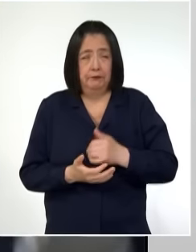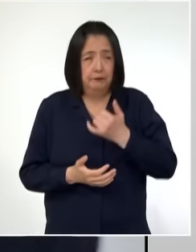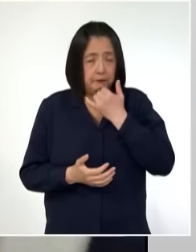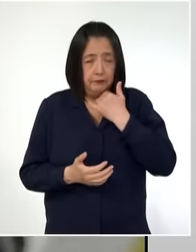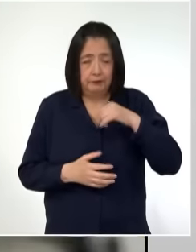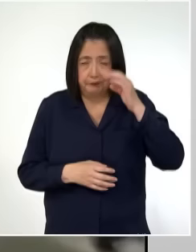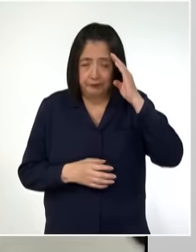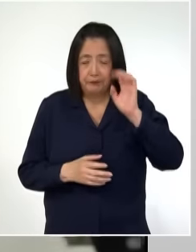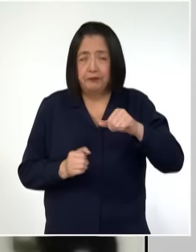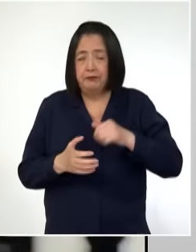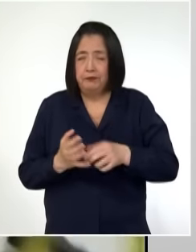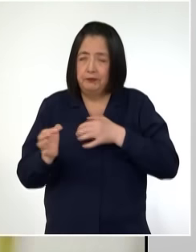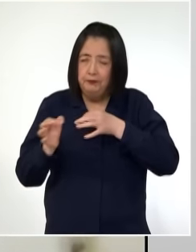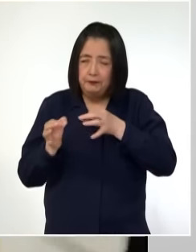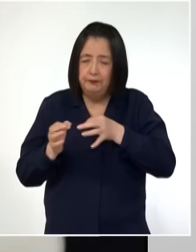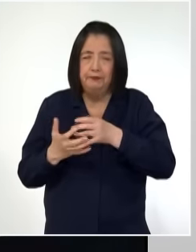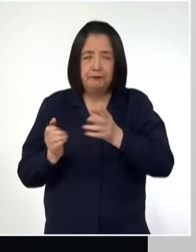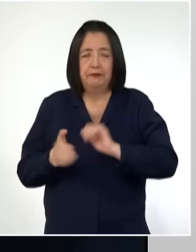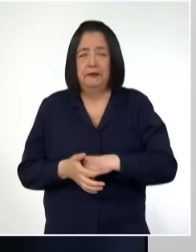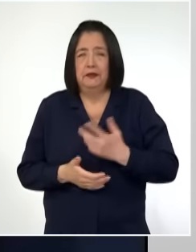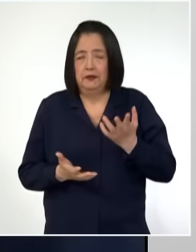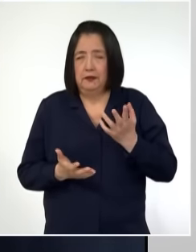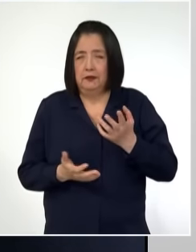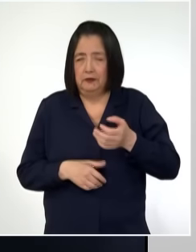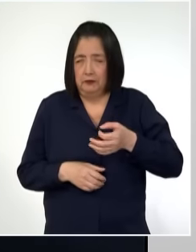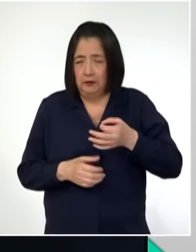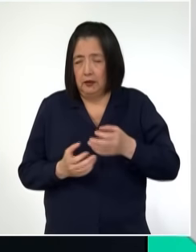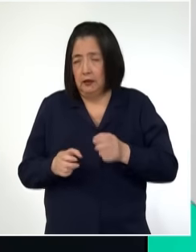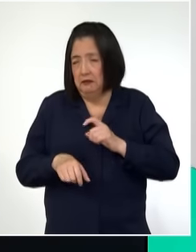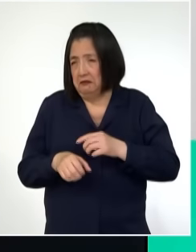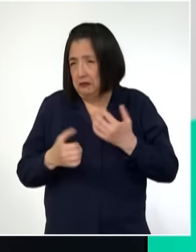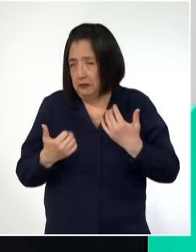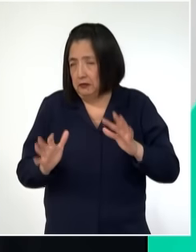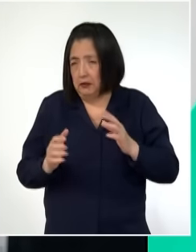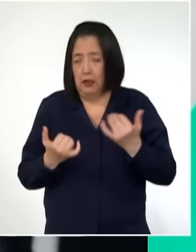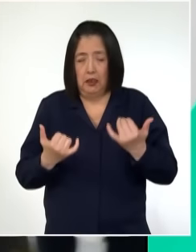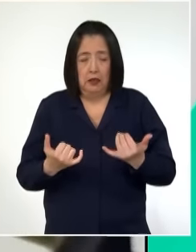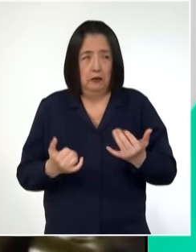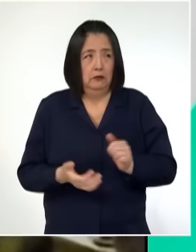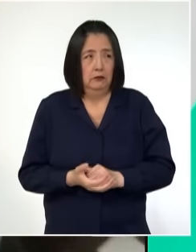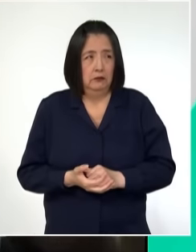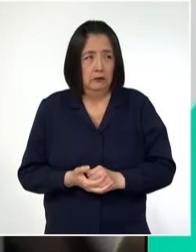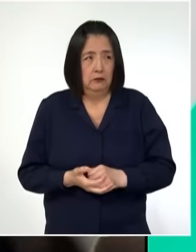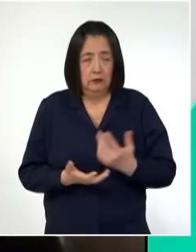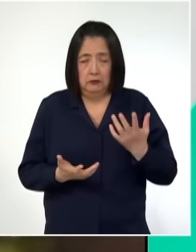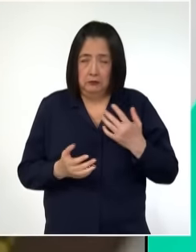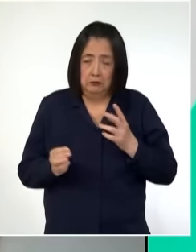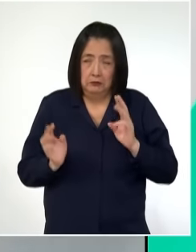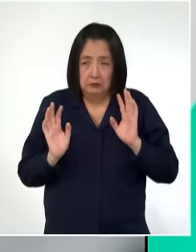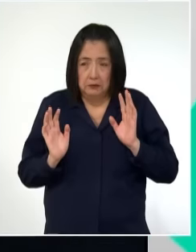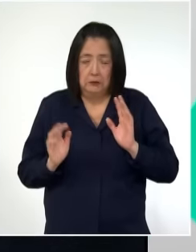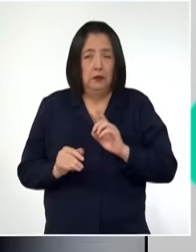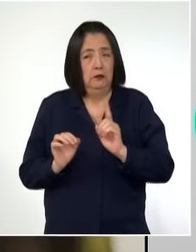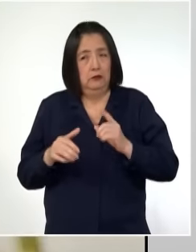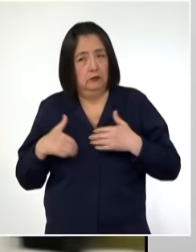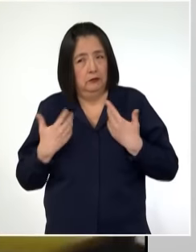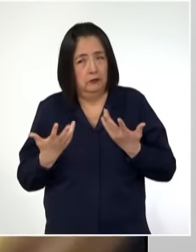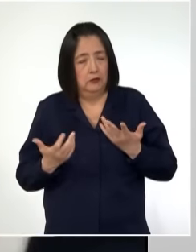les daremos la información veraz y oportuna de lo que es, porque ahorita por cuestión estratégica no